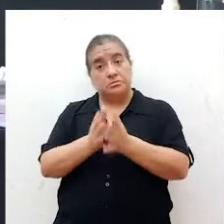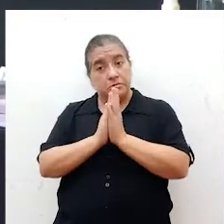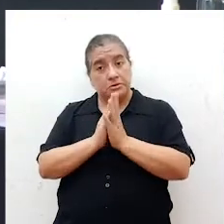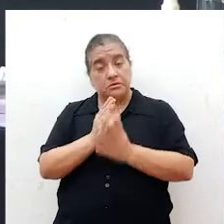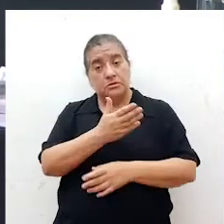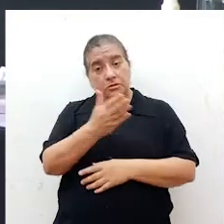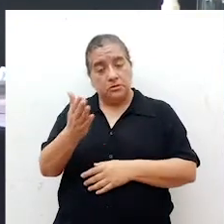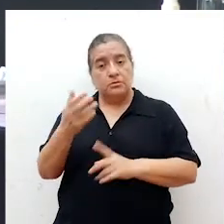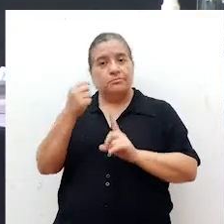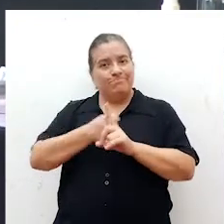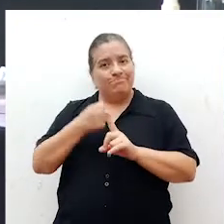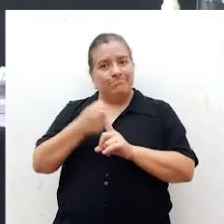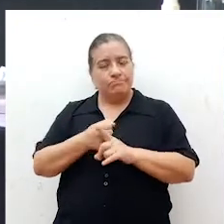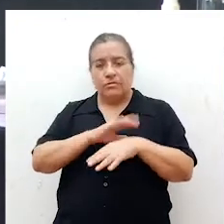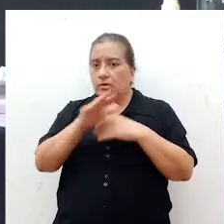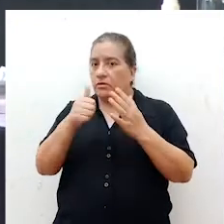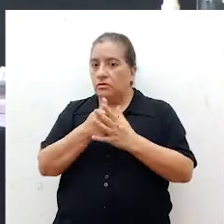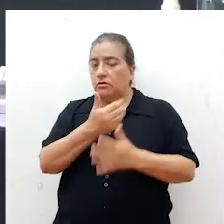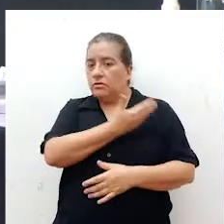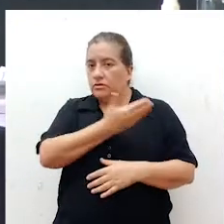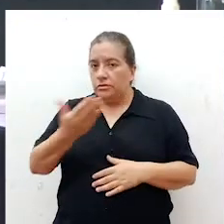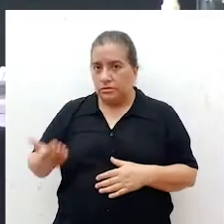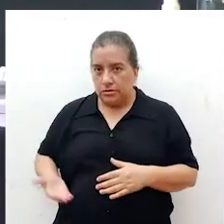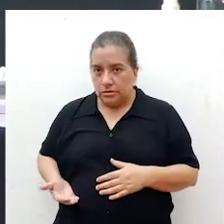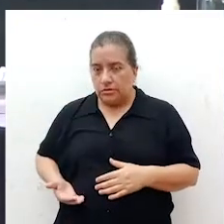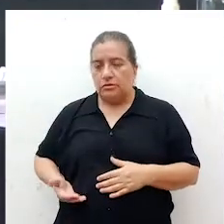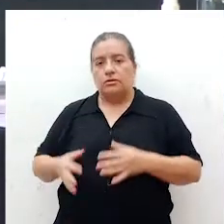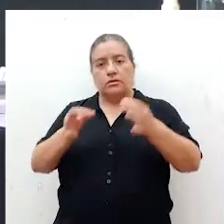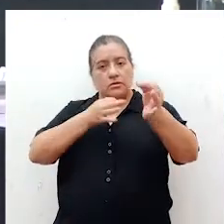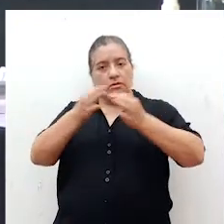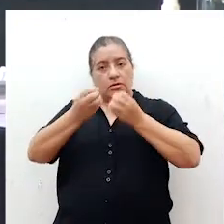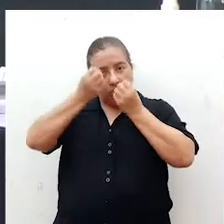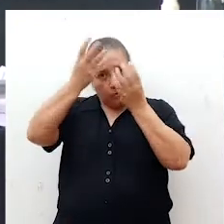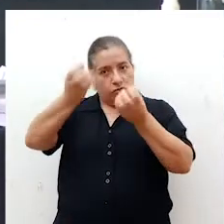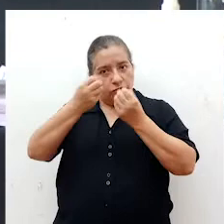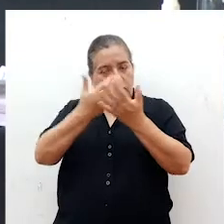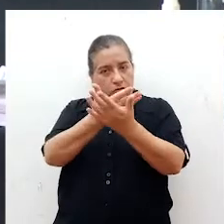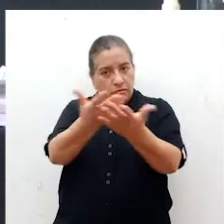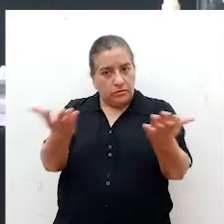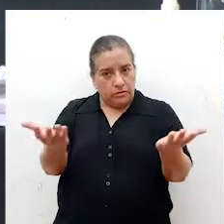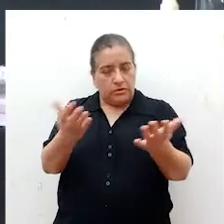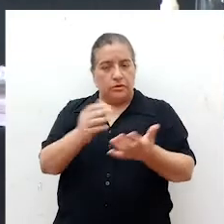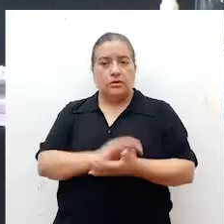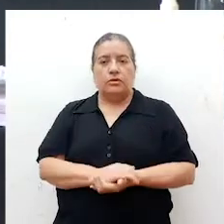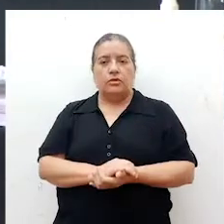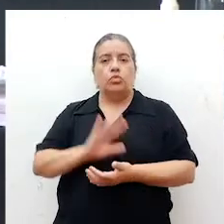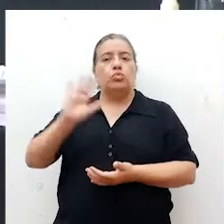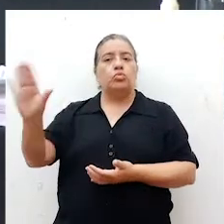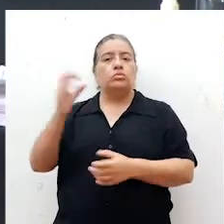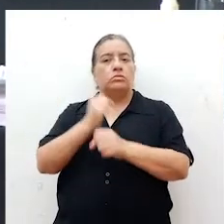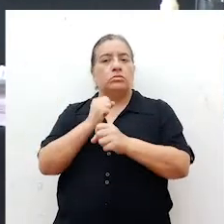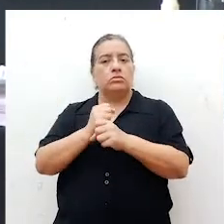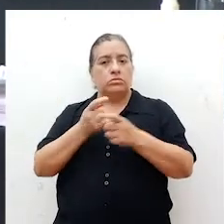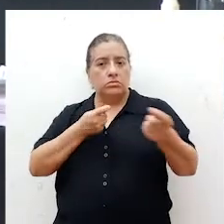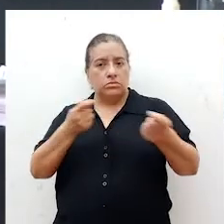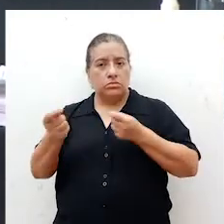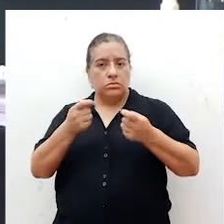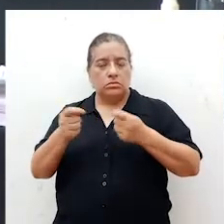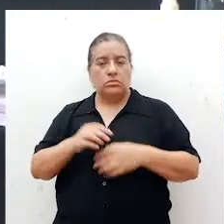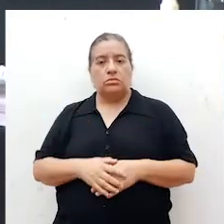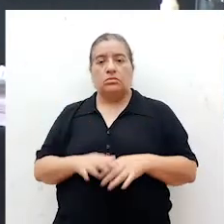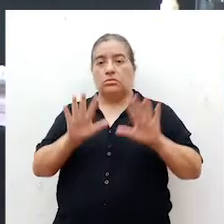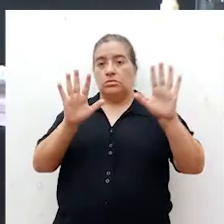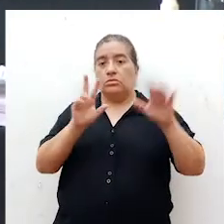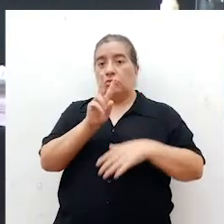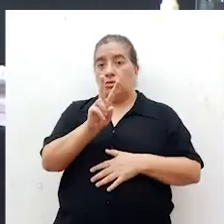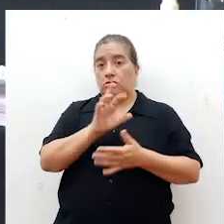página web. Pedimos, demandamos a todo el Estado que rinda cuentas